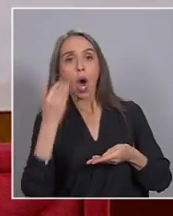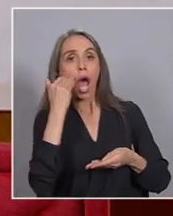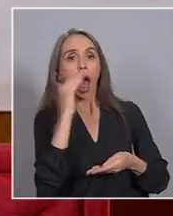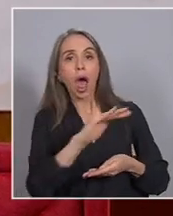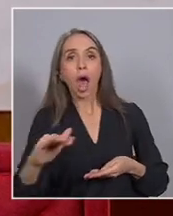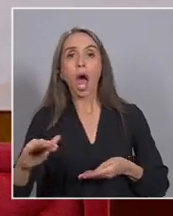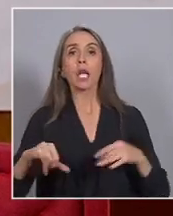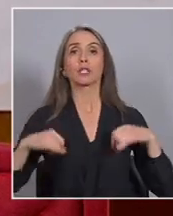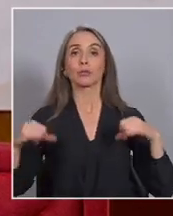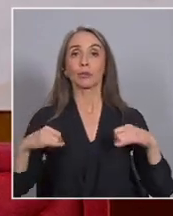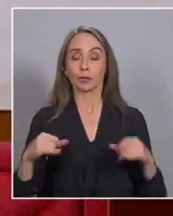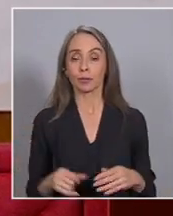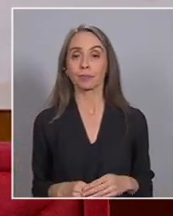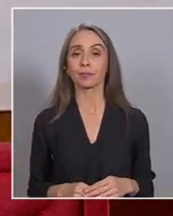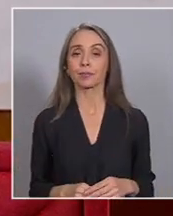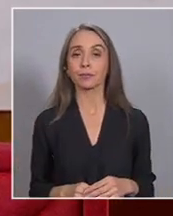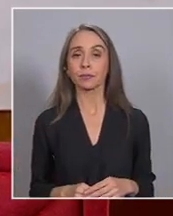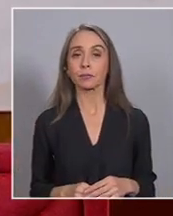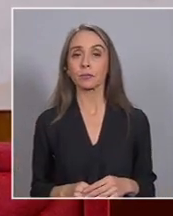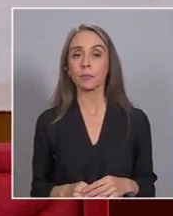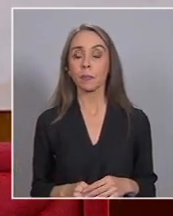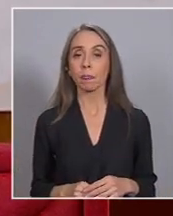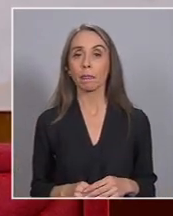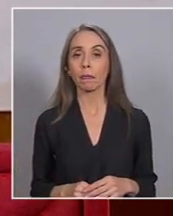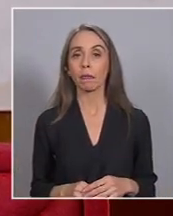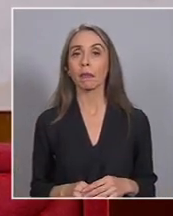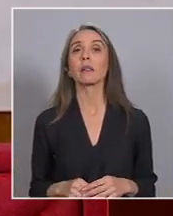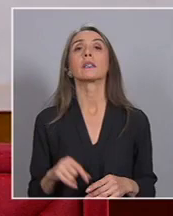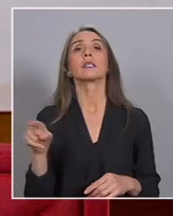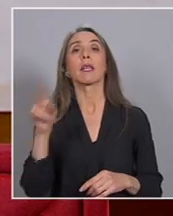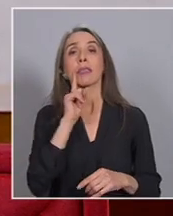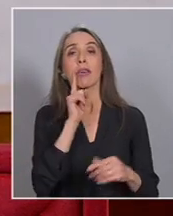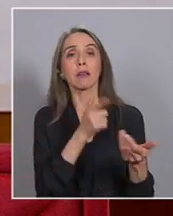adolescentes. En relación al manejo